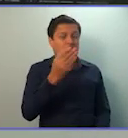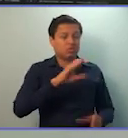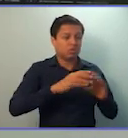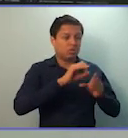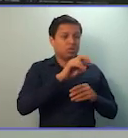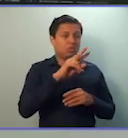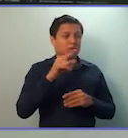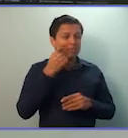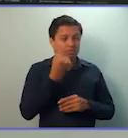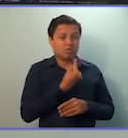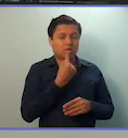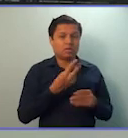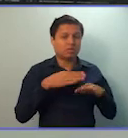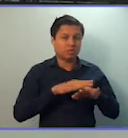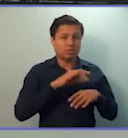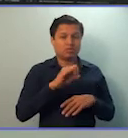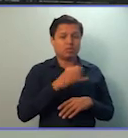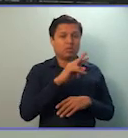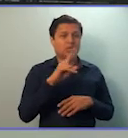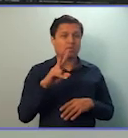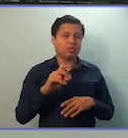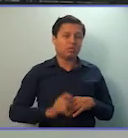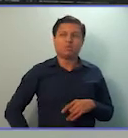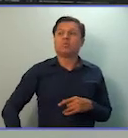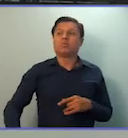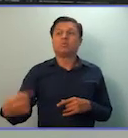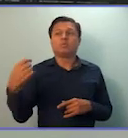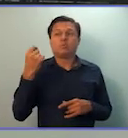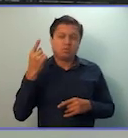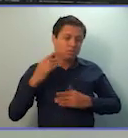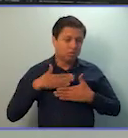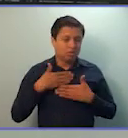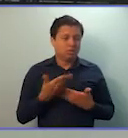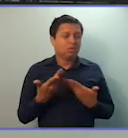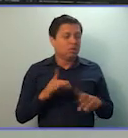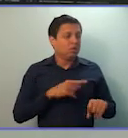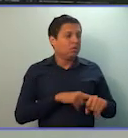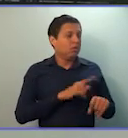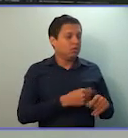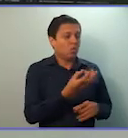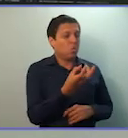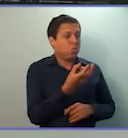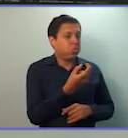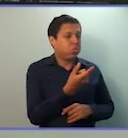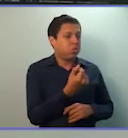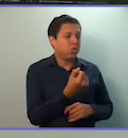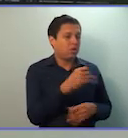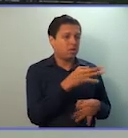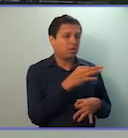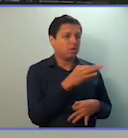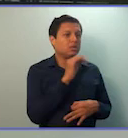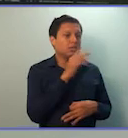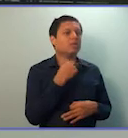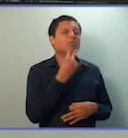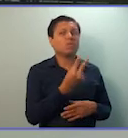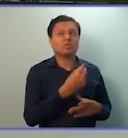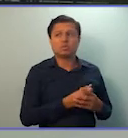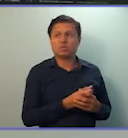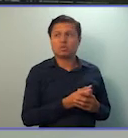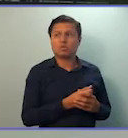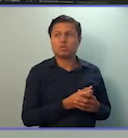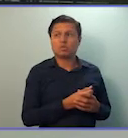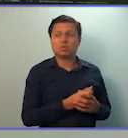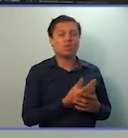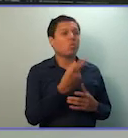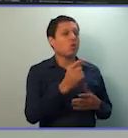receptoras de voto los miembros de la junta de receptoras de voto entiendo hay una disposición que a la hora del recuento del atleta se debe ser en voz alta la cantidad